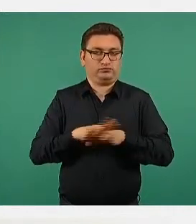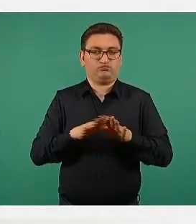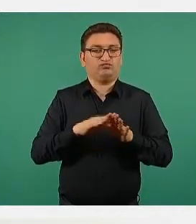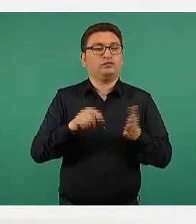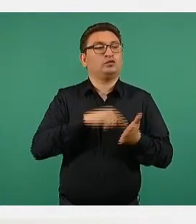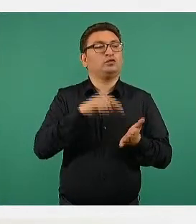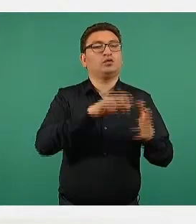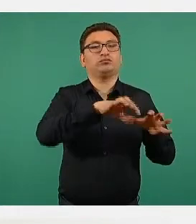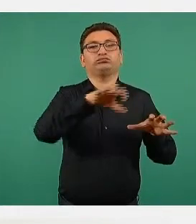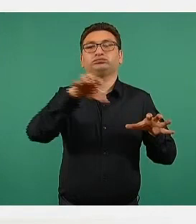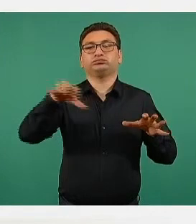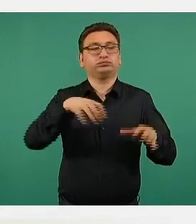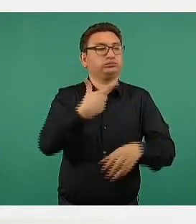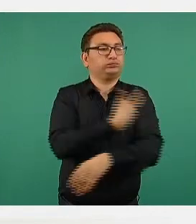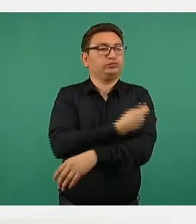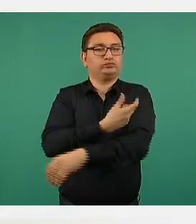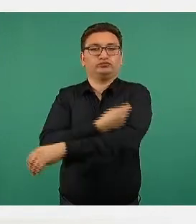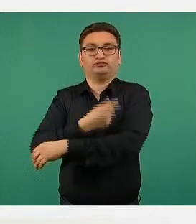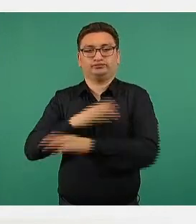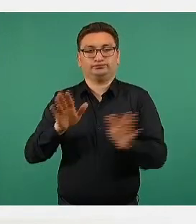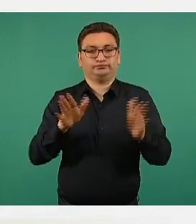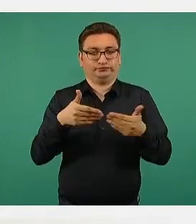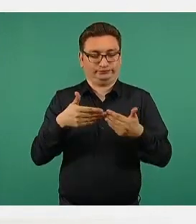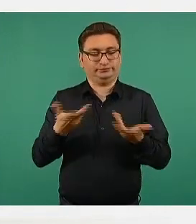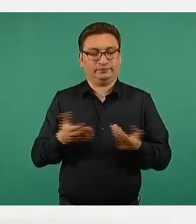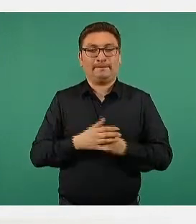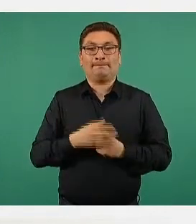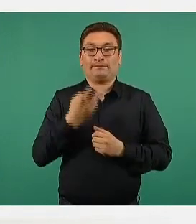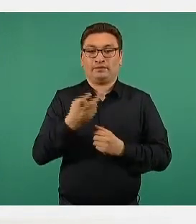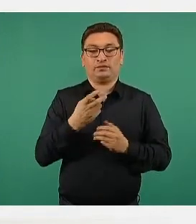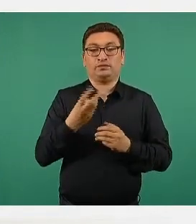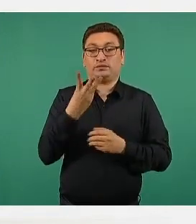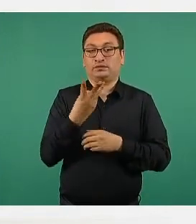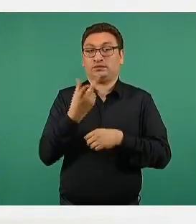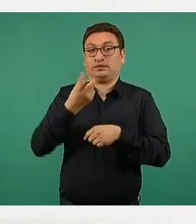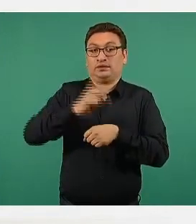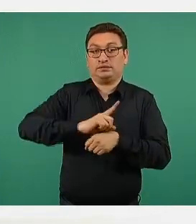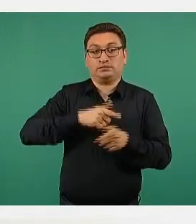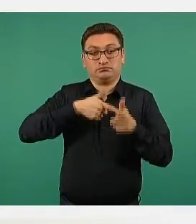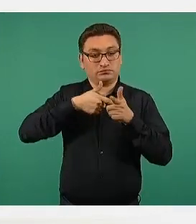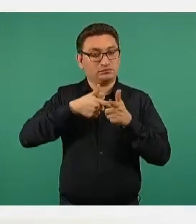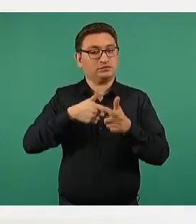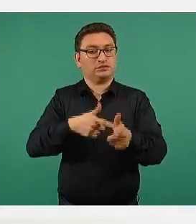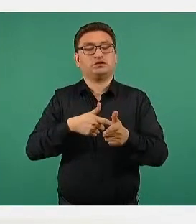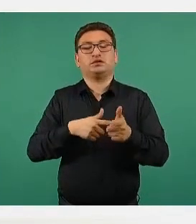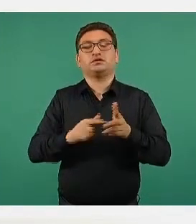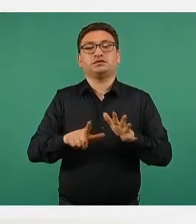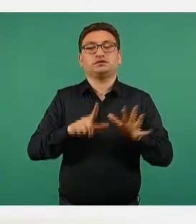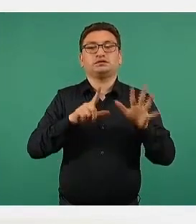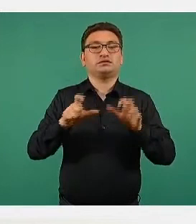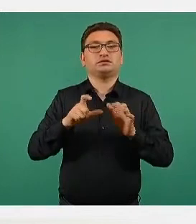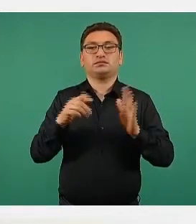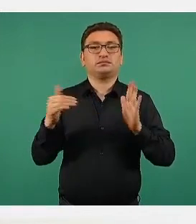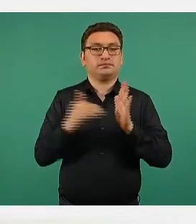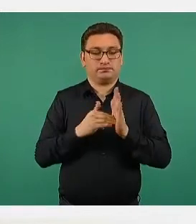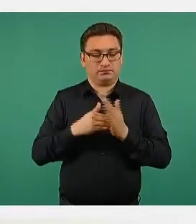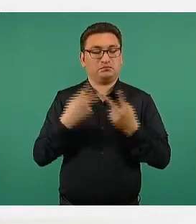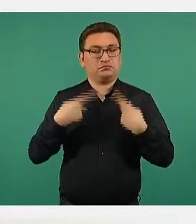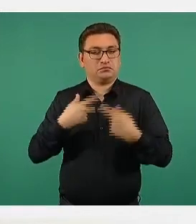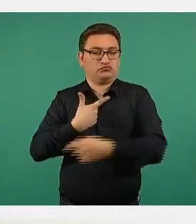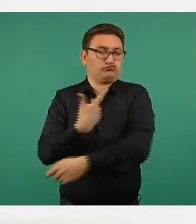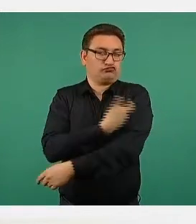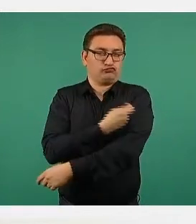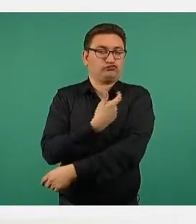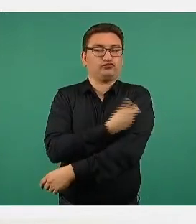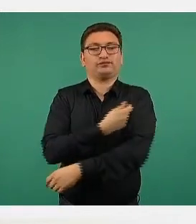los puestos de vacunación. Y como podrán ver, ya llevamos 3 días consecutivos por arriba de 700,000 dosis,